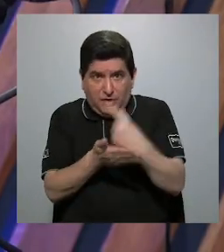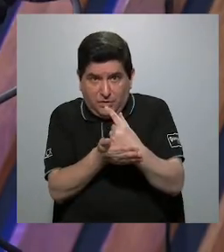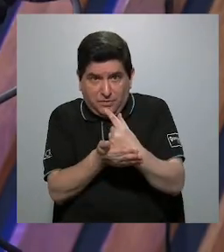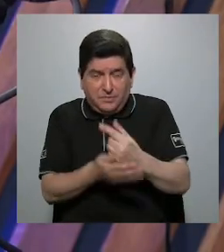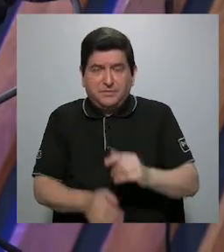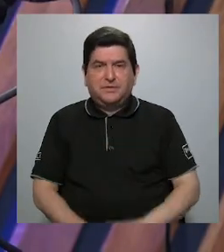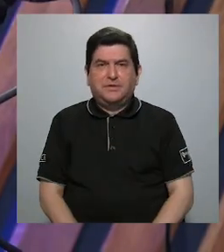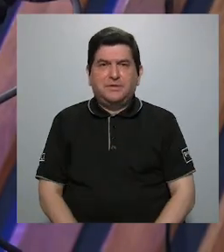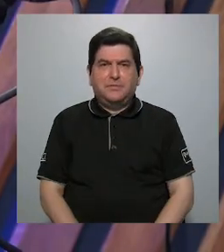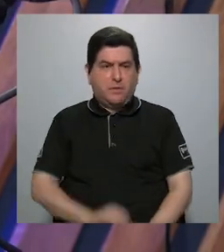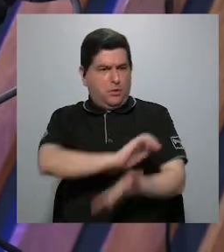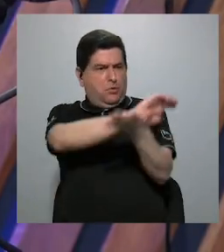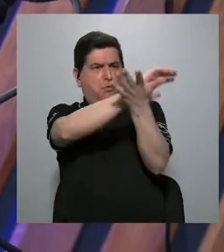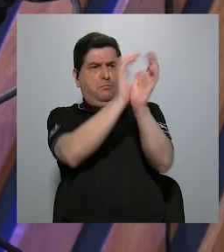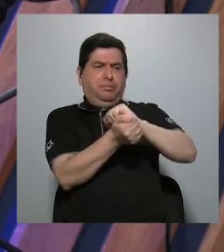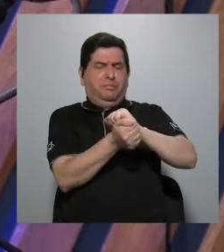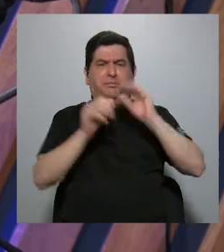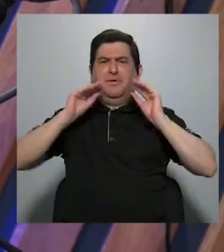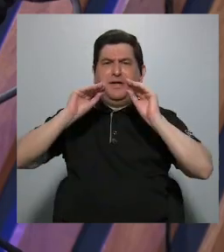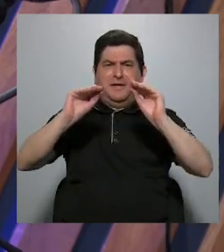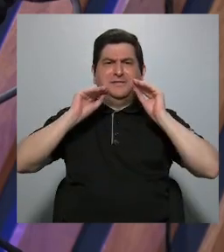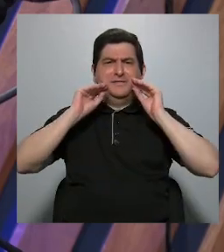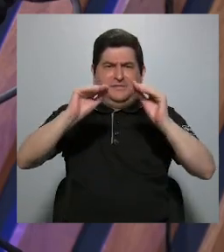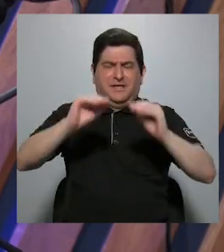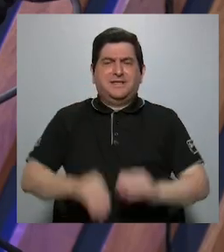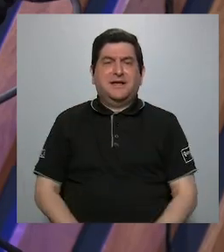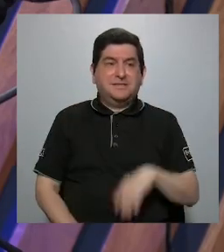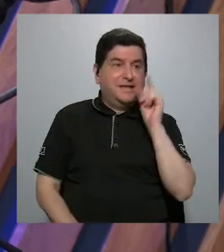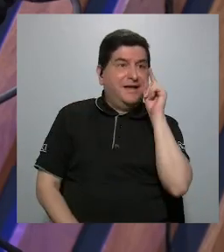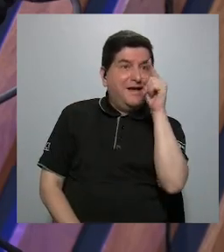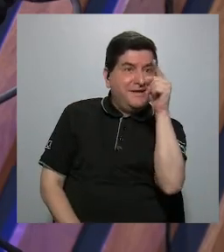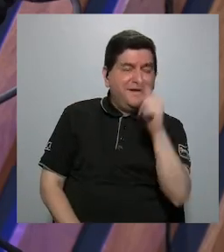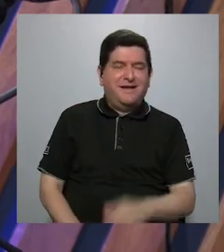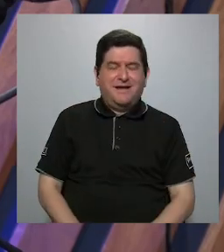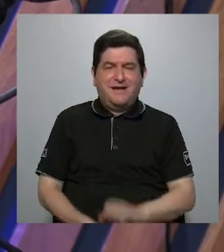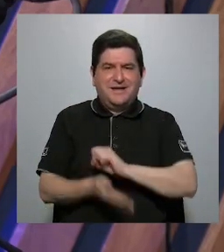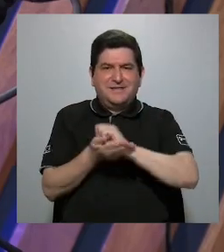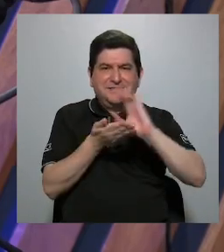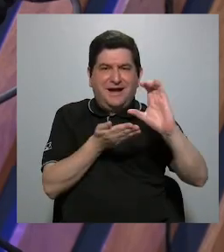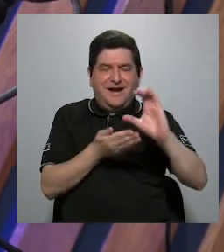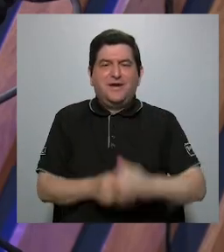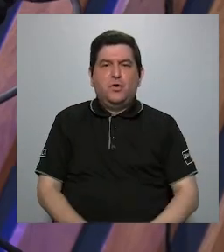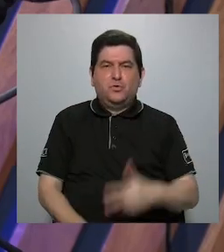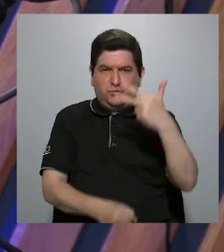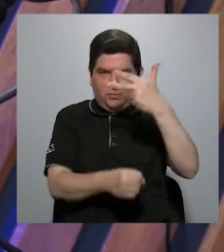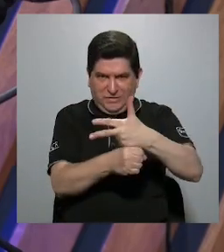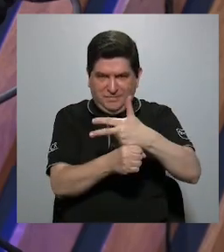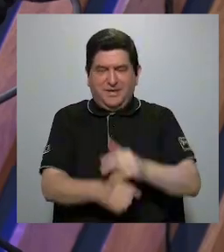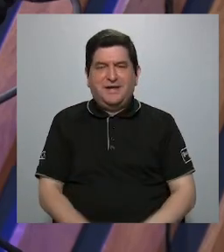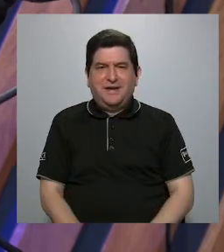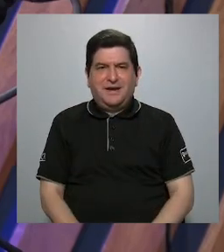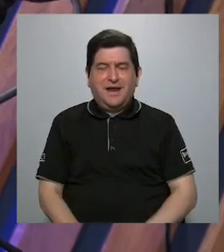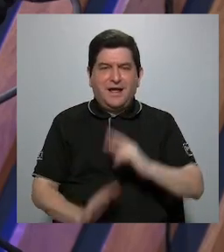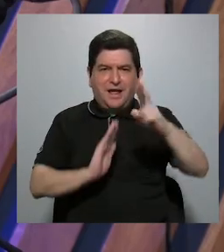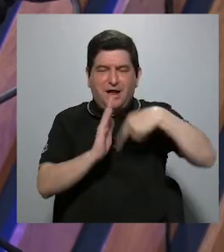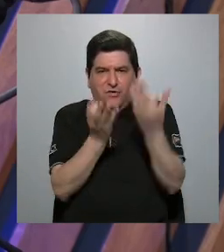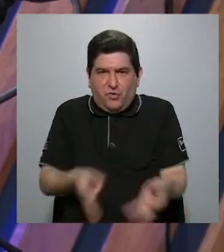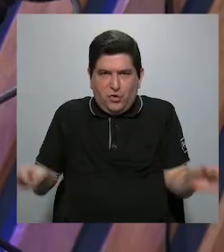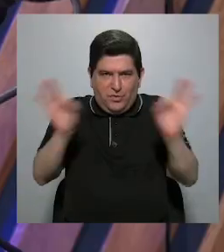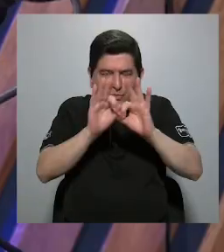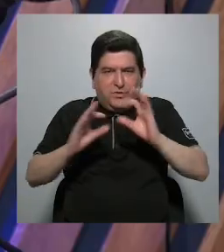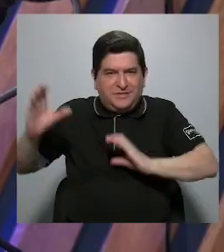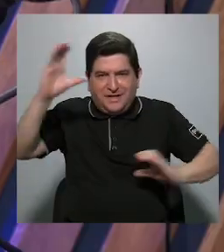que revoluciona la enseñanza en San Carlos, dándole un papel central a